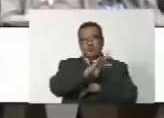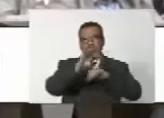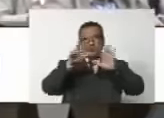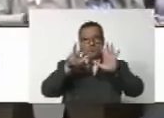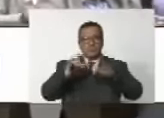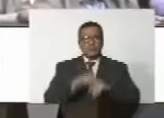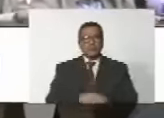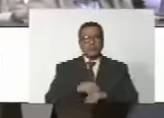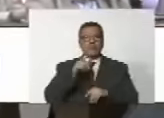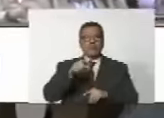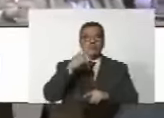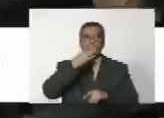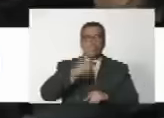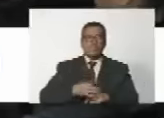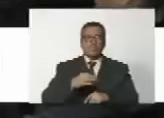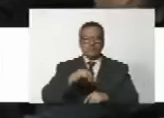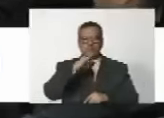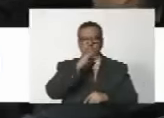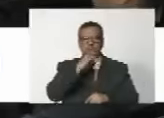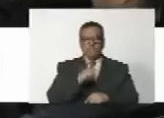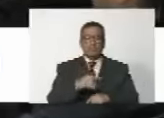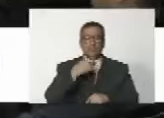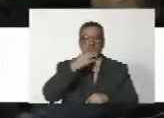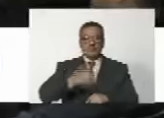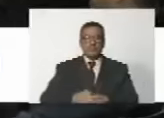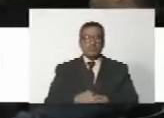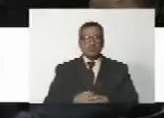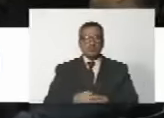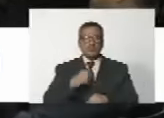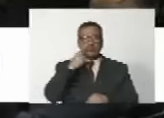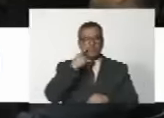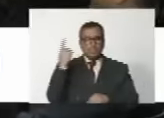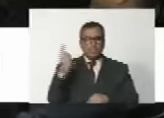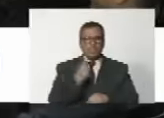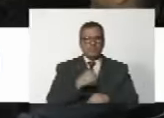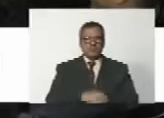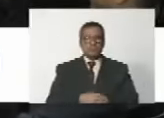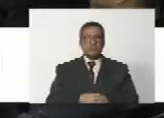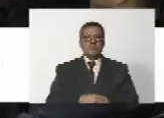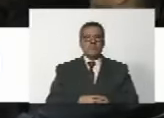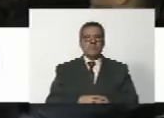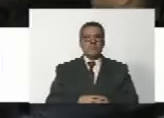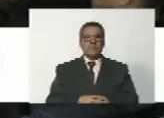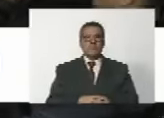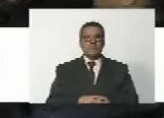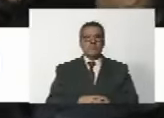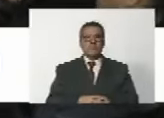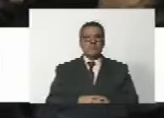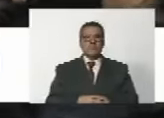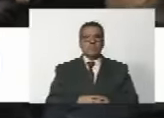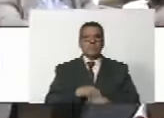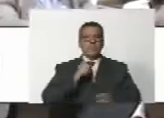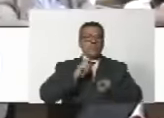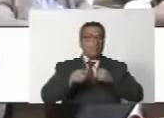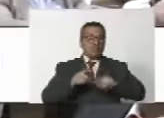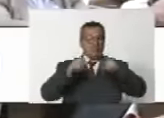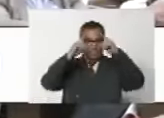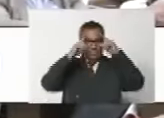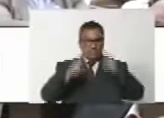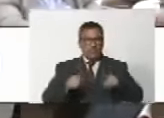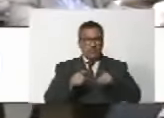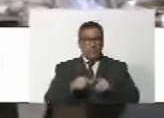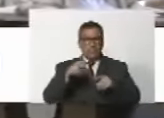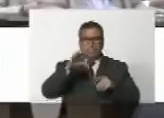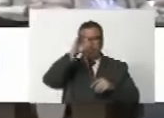2048. Extraordinarias noticias, compañeros. En víspera de alguna decisión, que